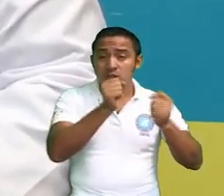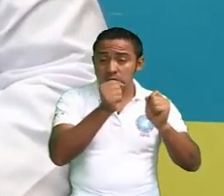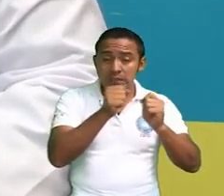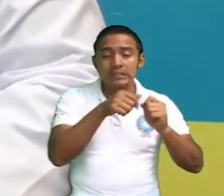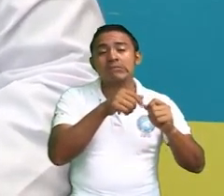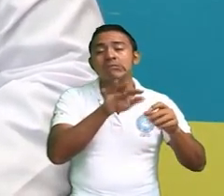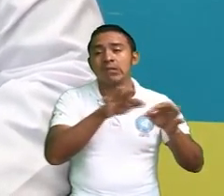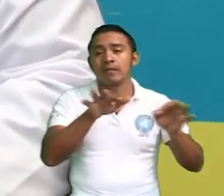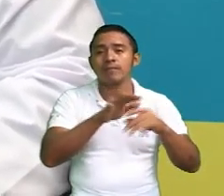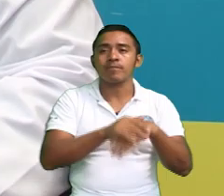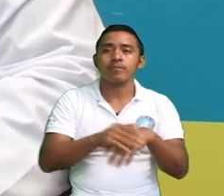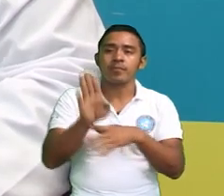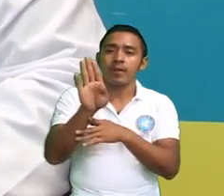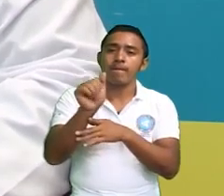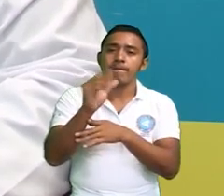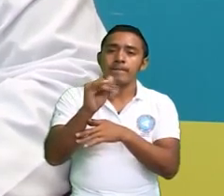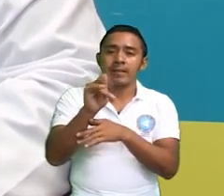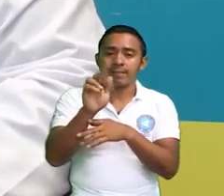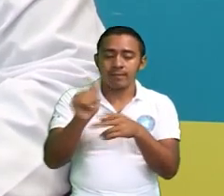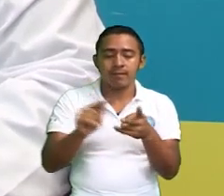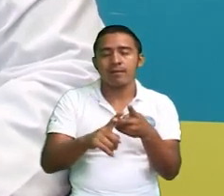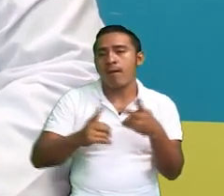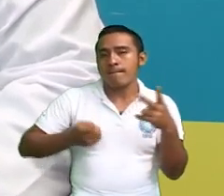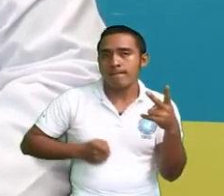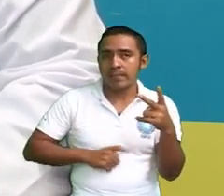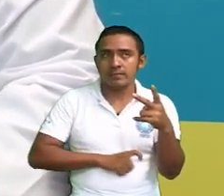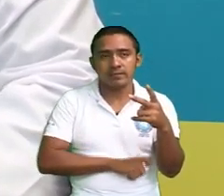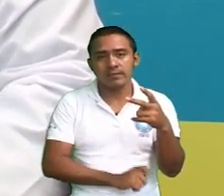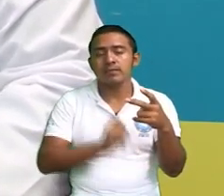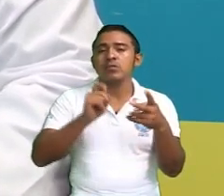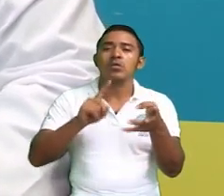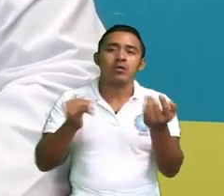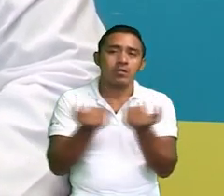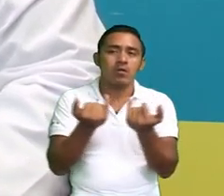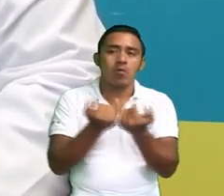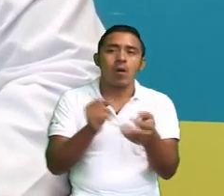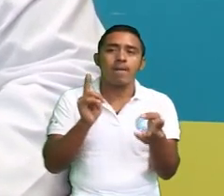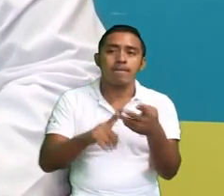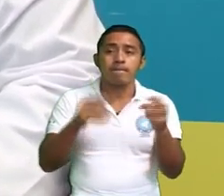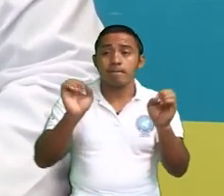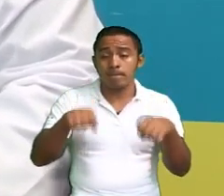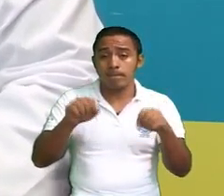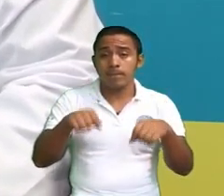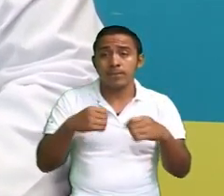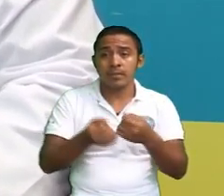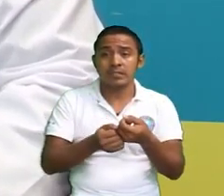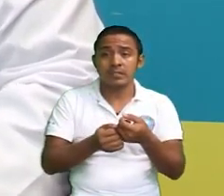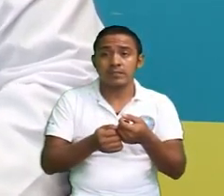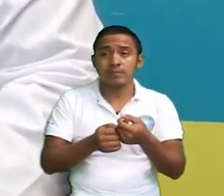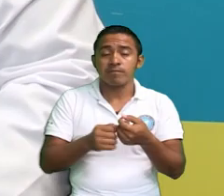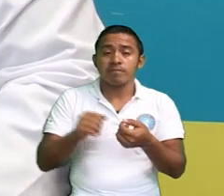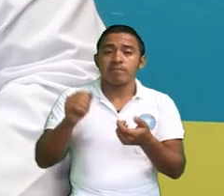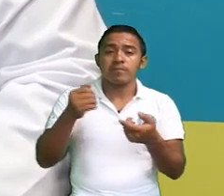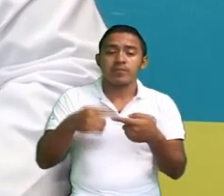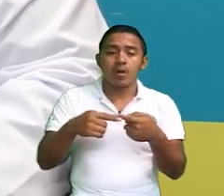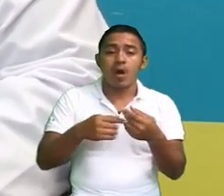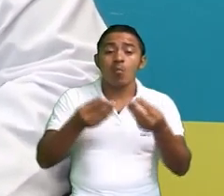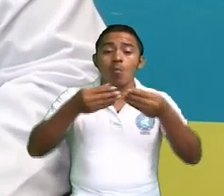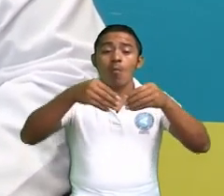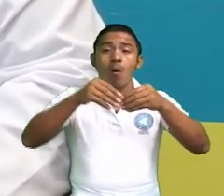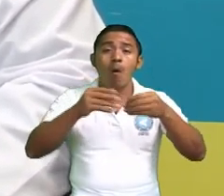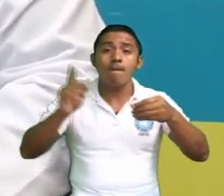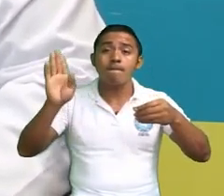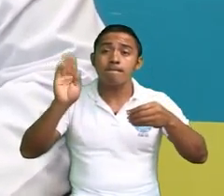comunes tenemos las bacterianas y las parasitarias también. Pueden estar contaminados por huevos de parásitos como entamoeba,